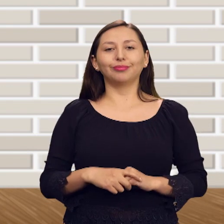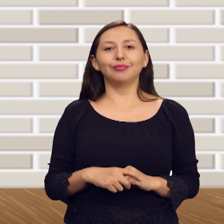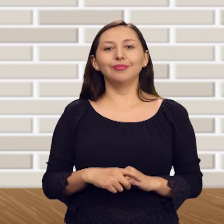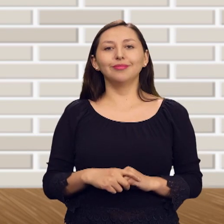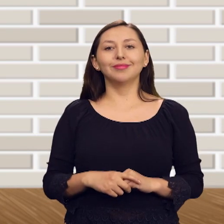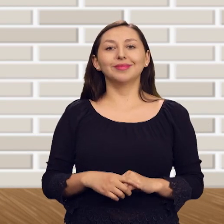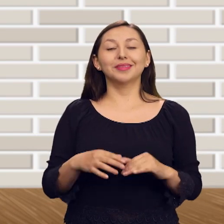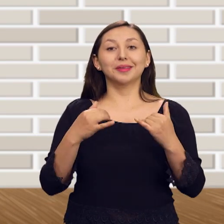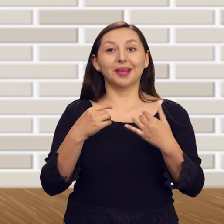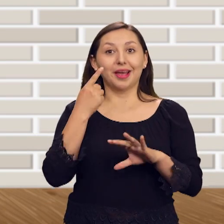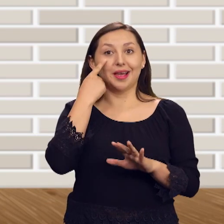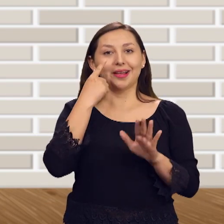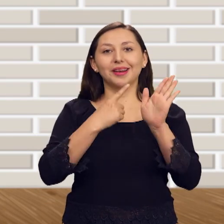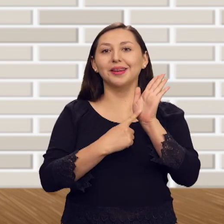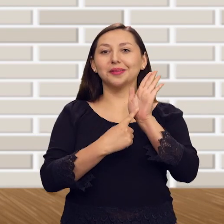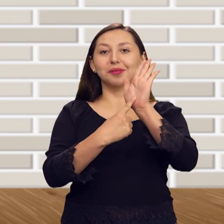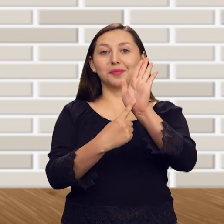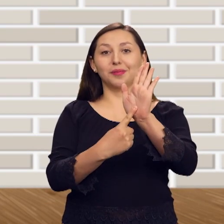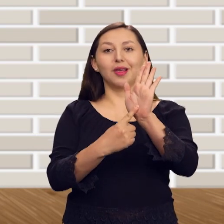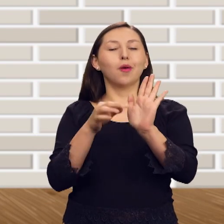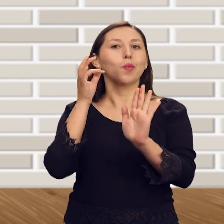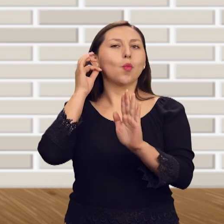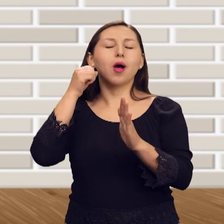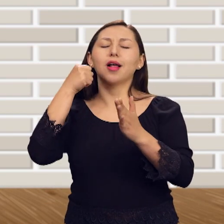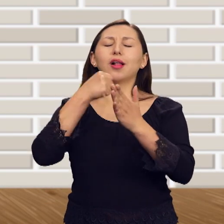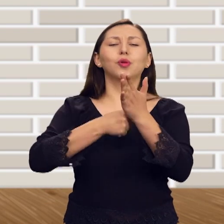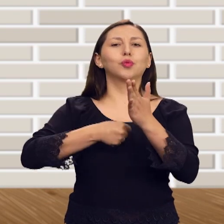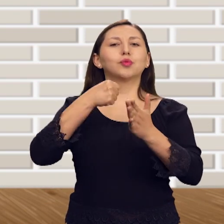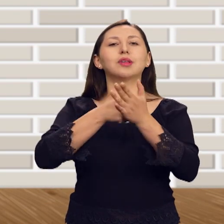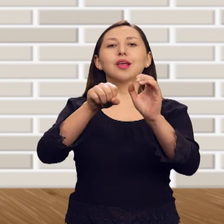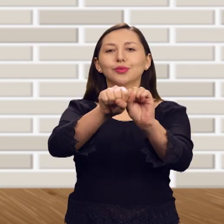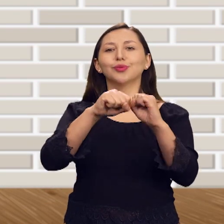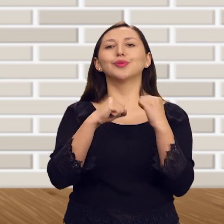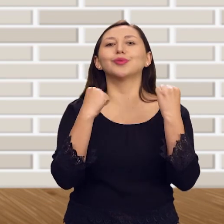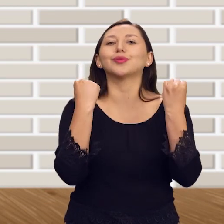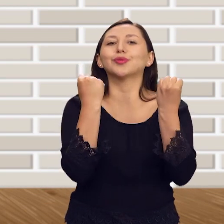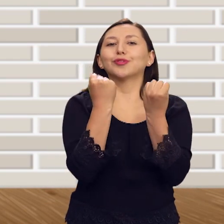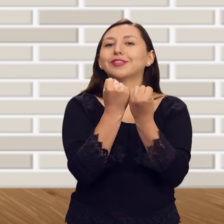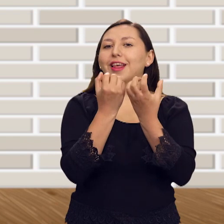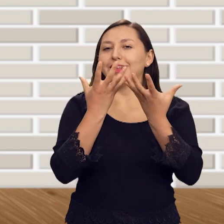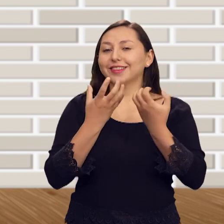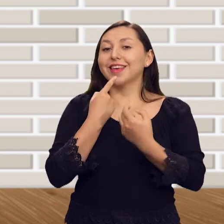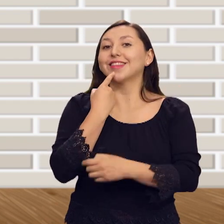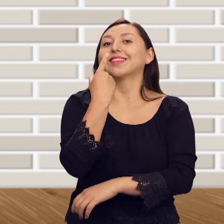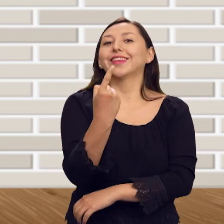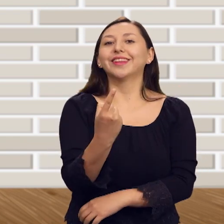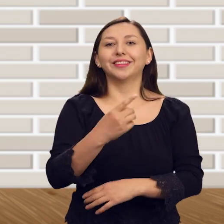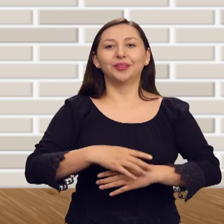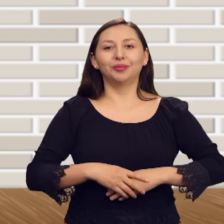quiero presentarles a la activista María Mayidova, que de seguro tiene algo que contarnos.